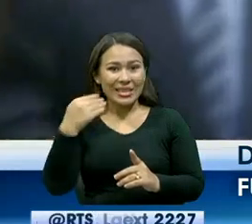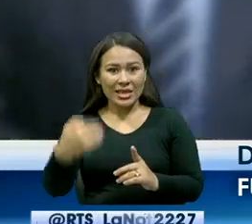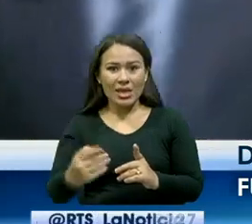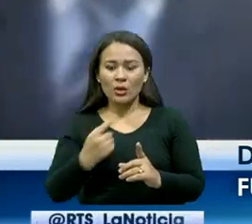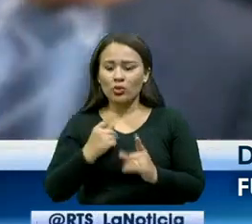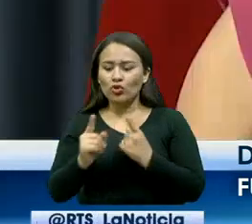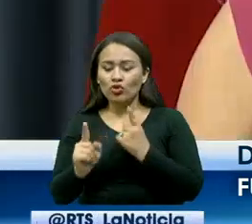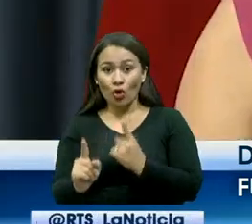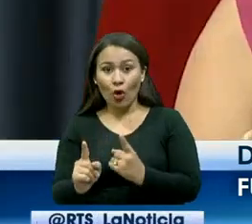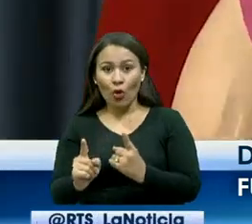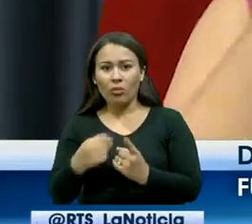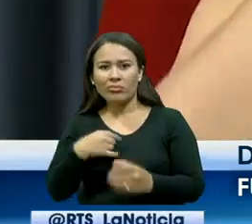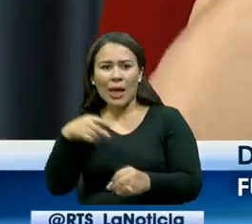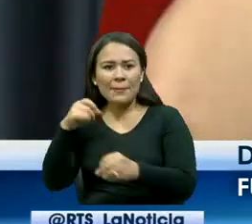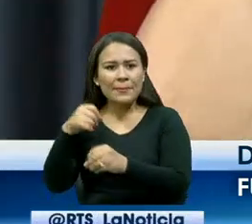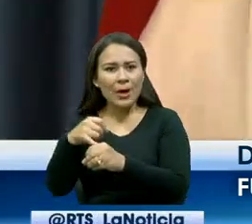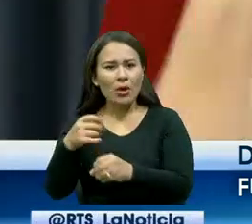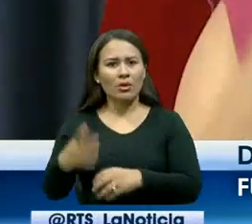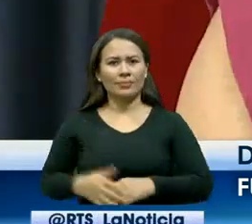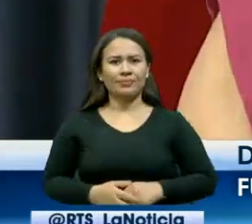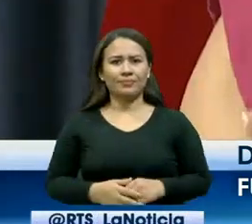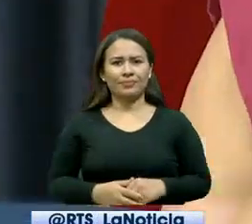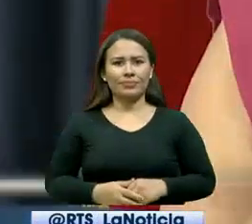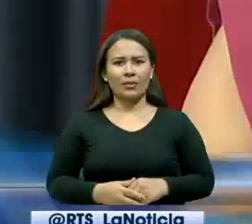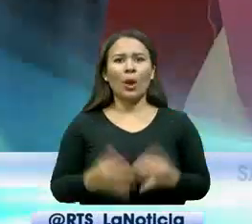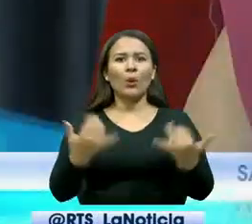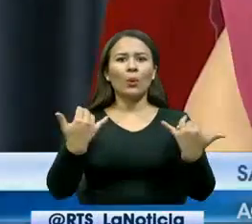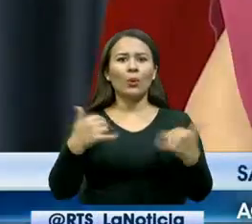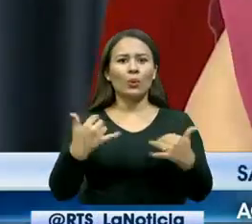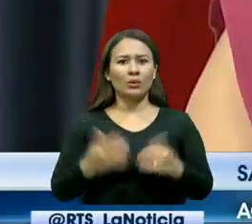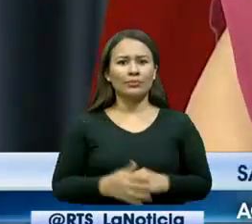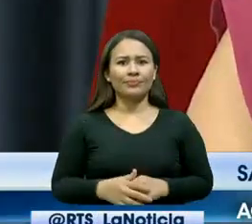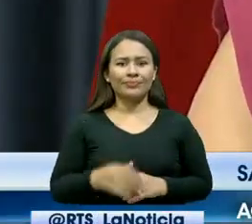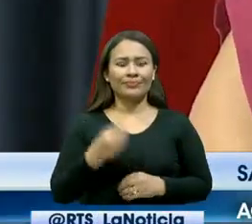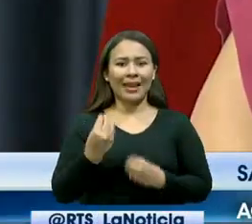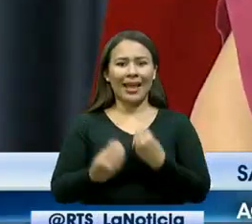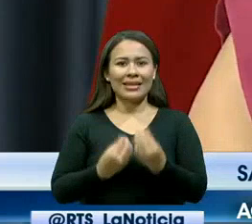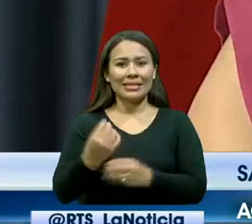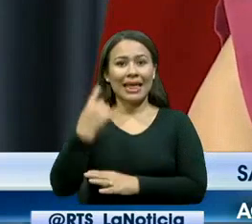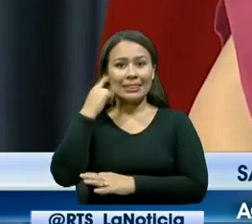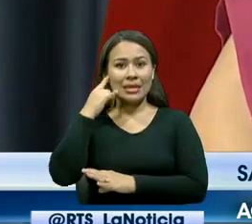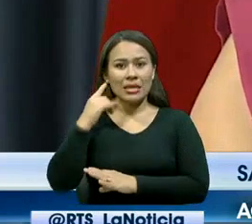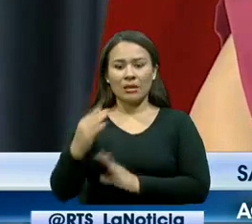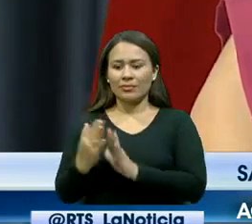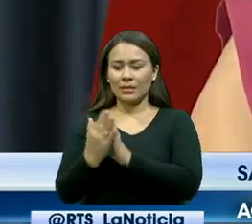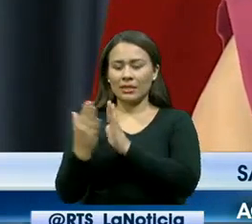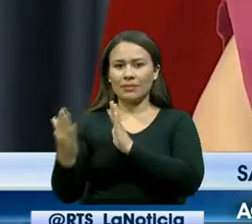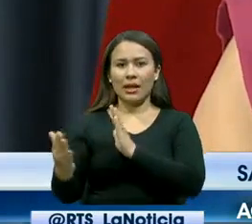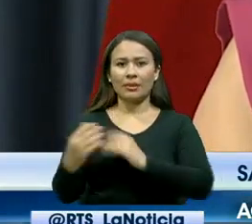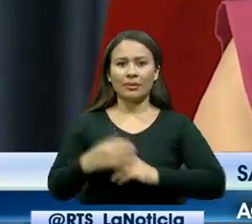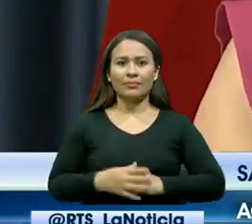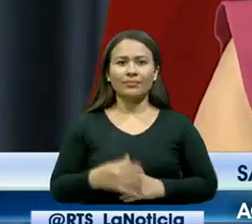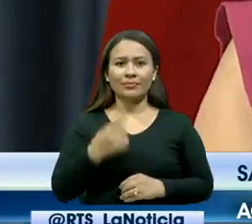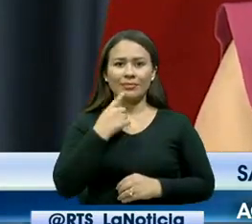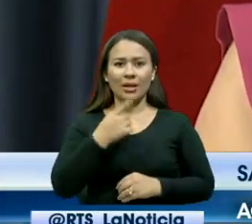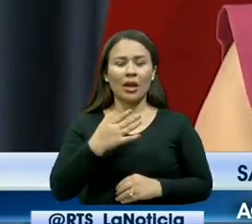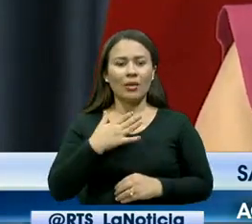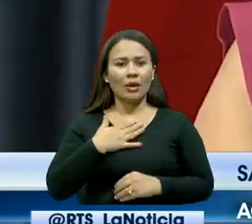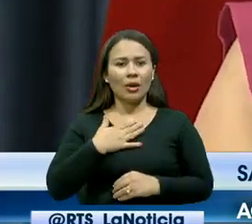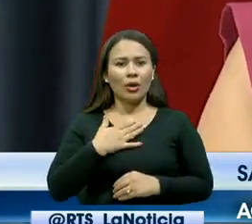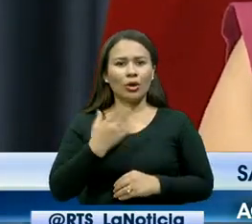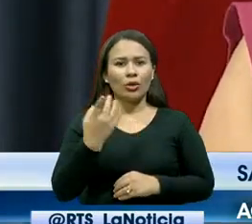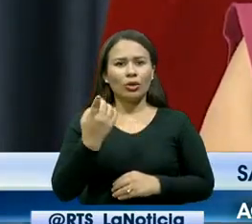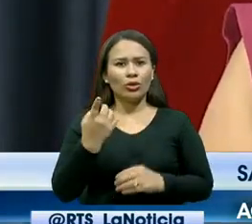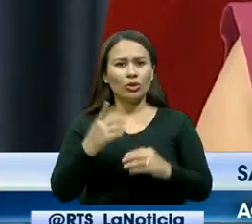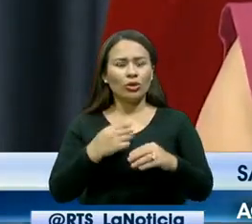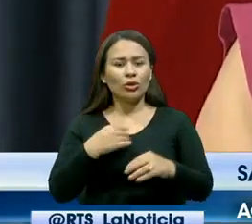bajos instintos. La manera como iban a jugar es que le ponía de espaldas, él se quitaba la ropa y le decía que le va a tocar con el dedo.